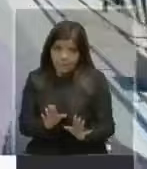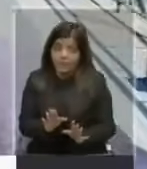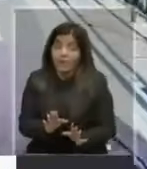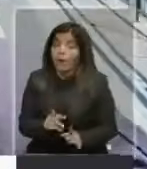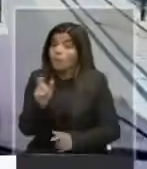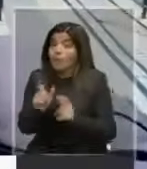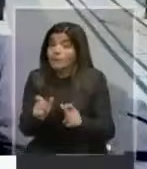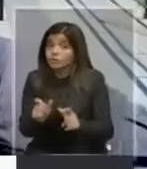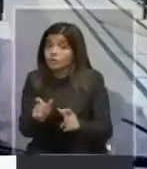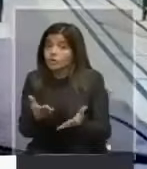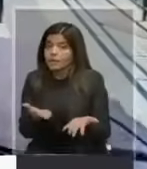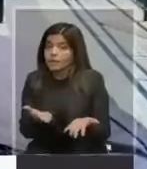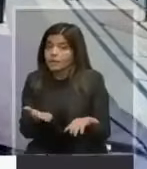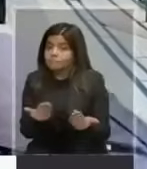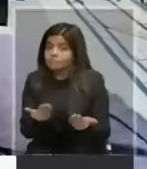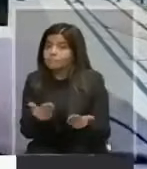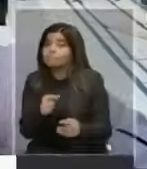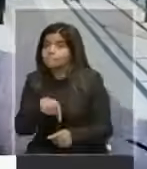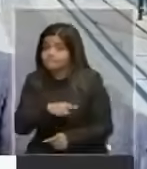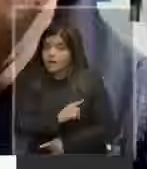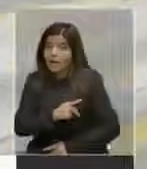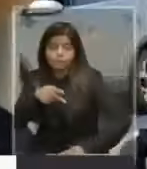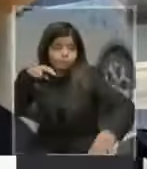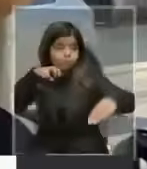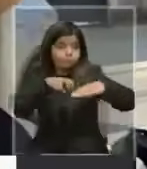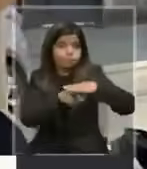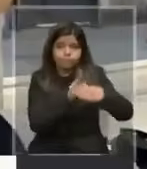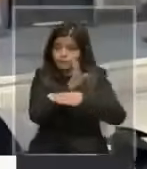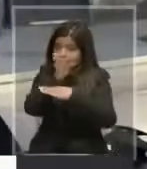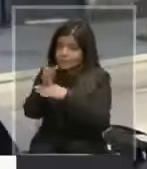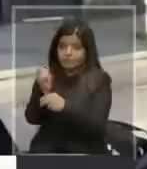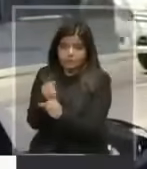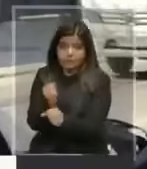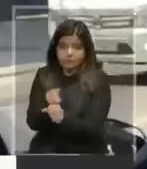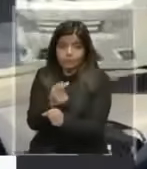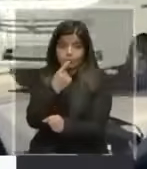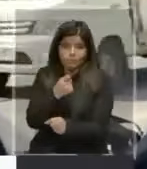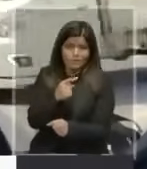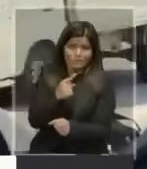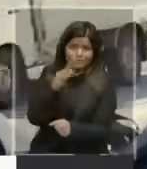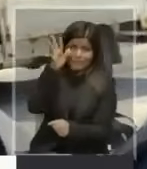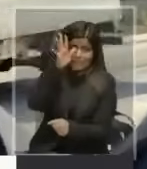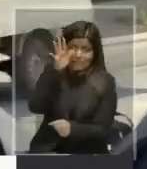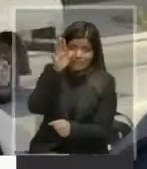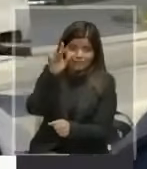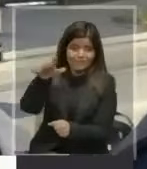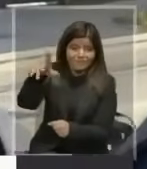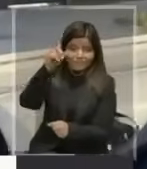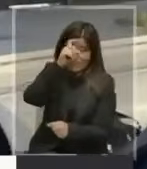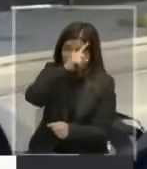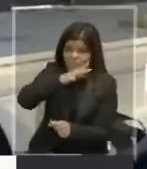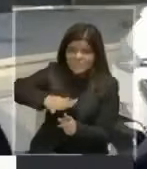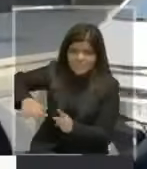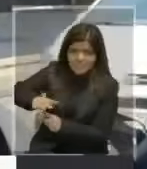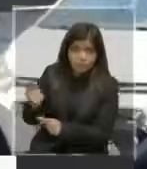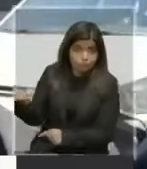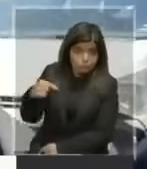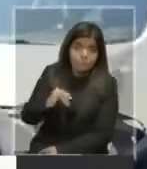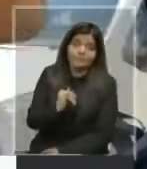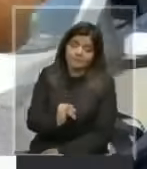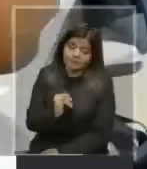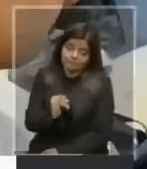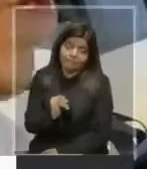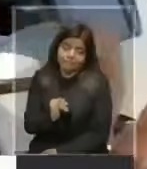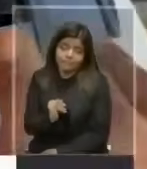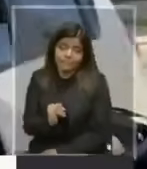gente, el transporte directamente al trabajo. ¿Cuesta llegar acá? Sí, para esta zona es difícil llegar, ya que